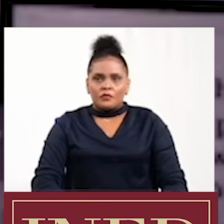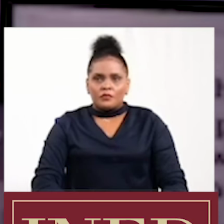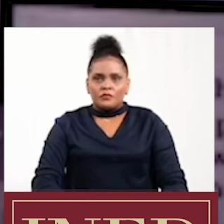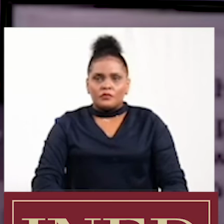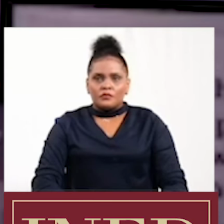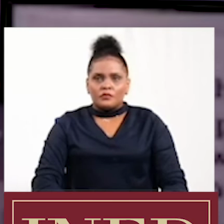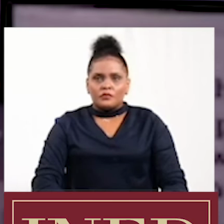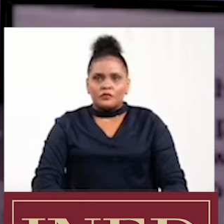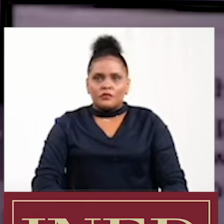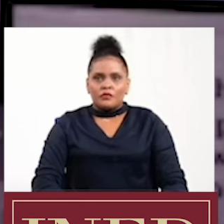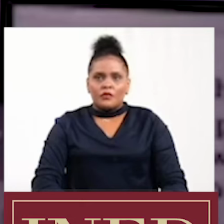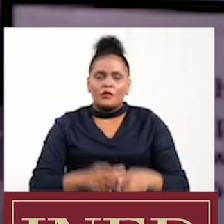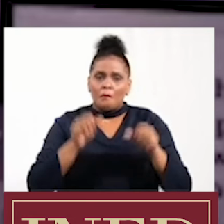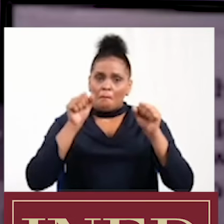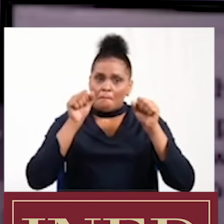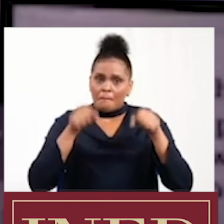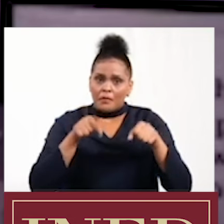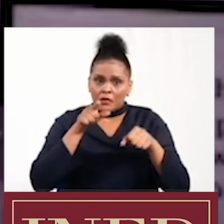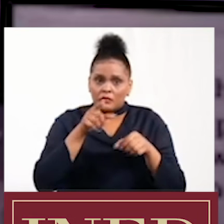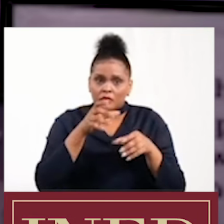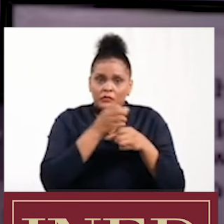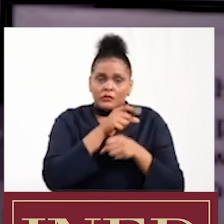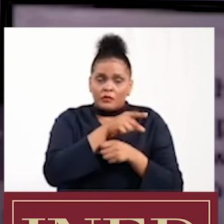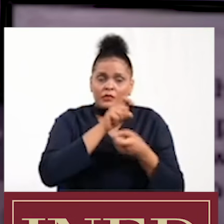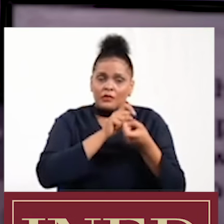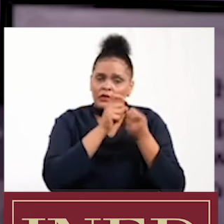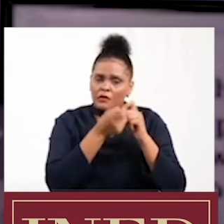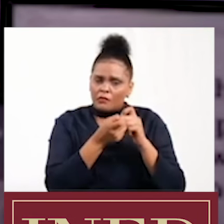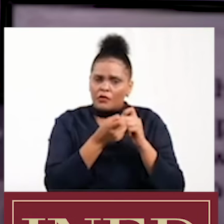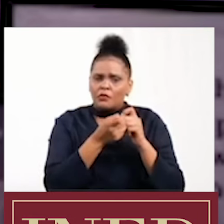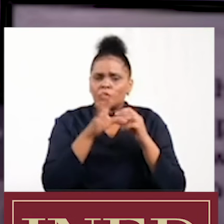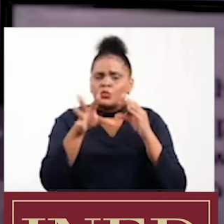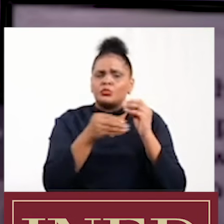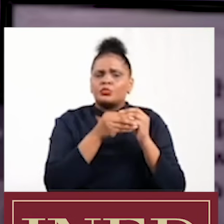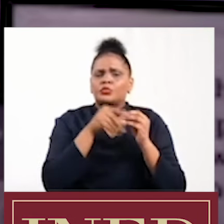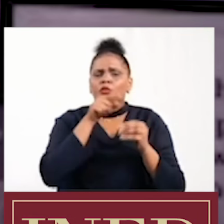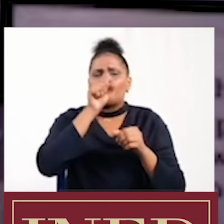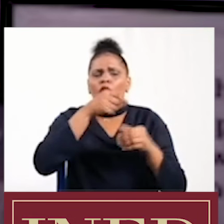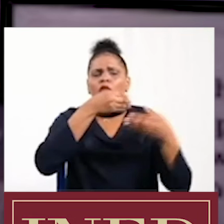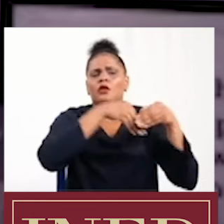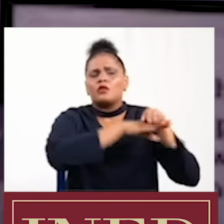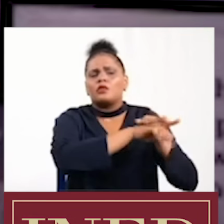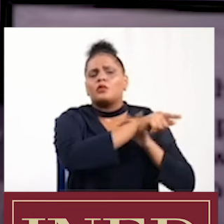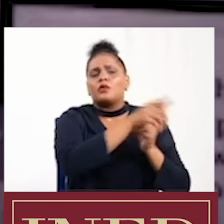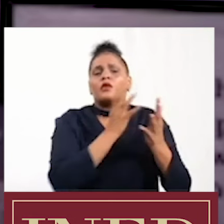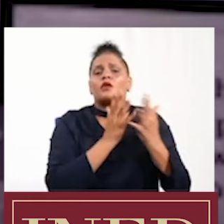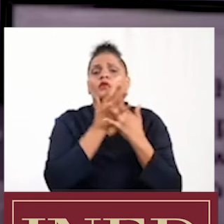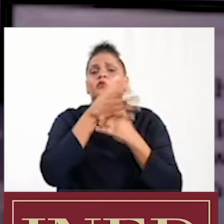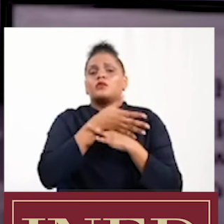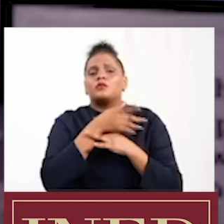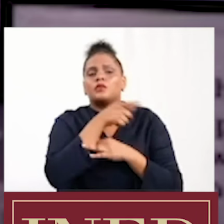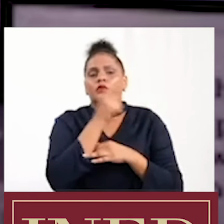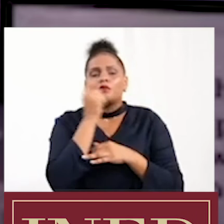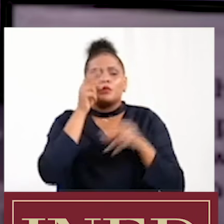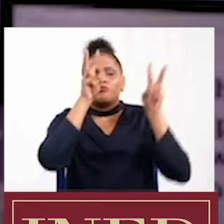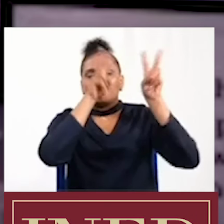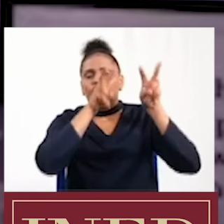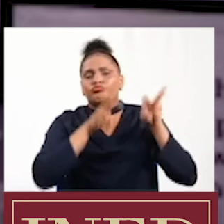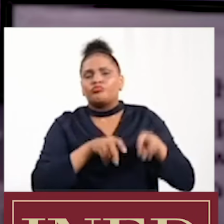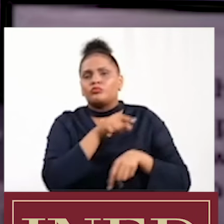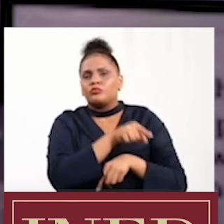y esto ha producido que los cambios se realicen de manera externa es decir a través de las legislaciones